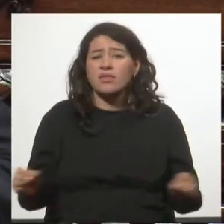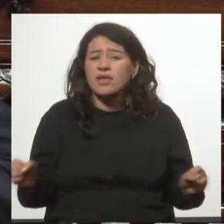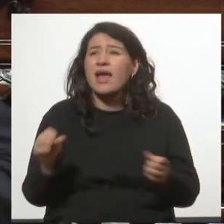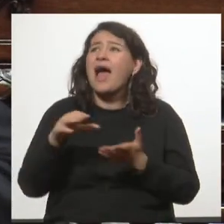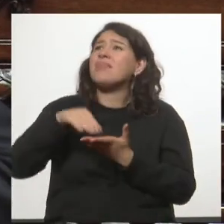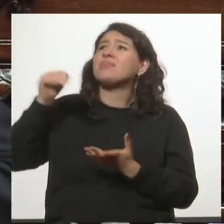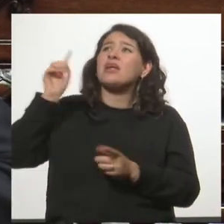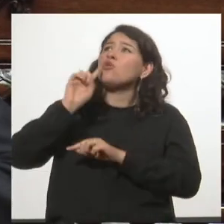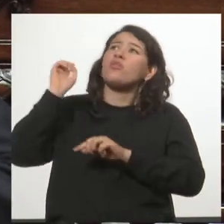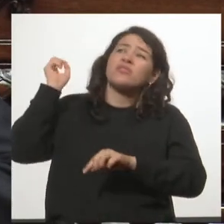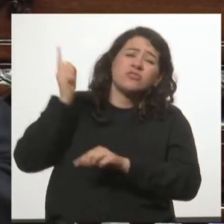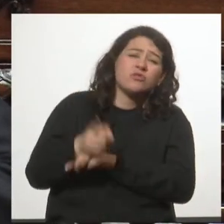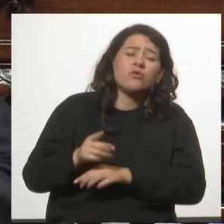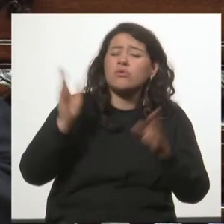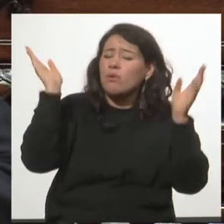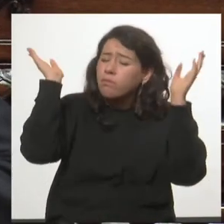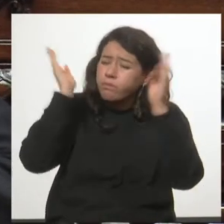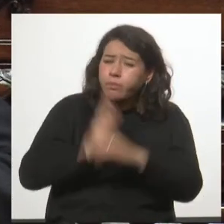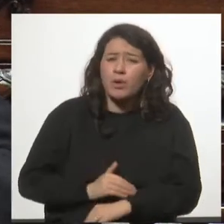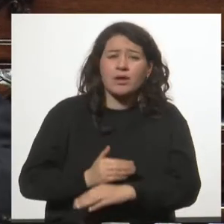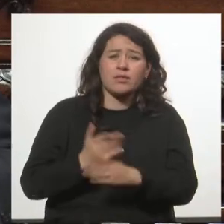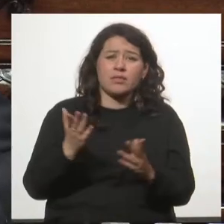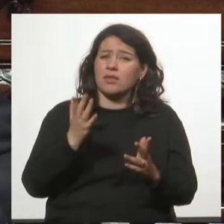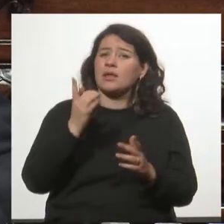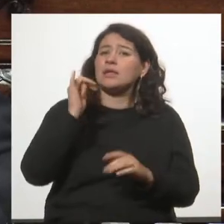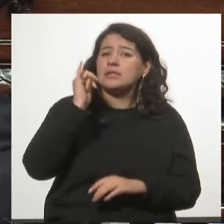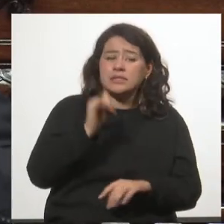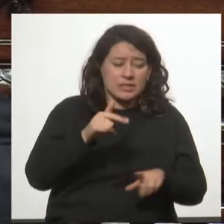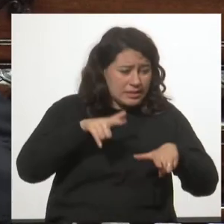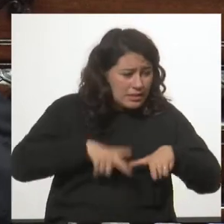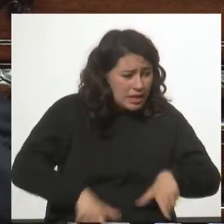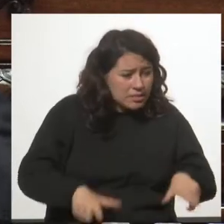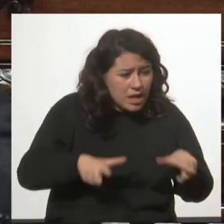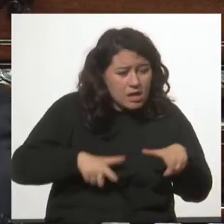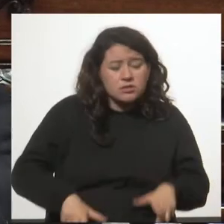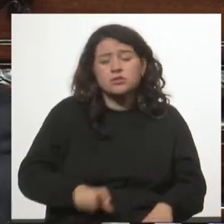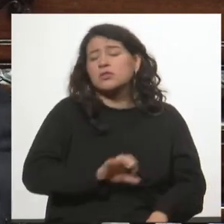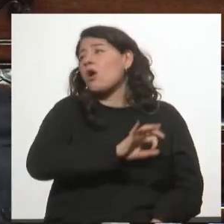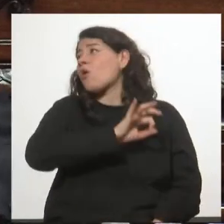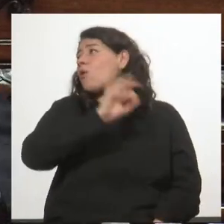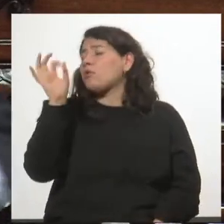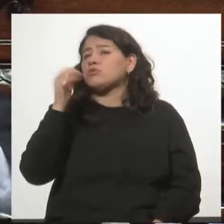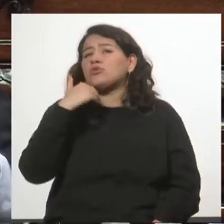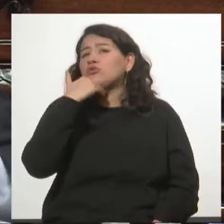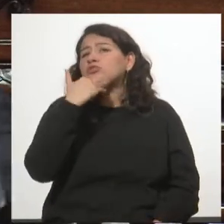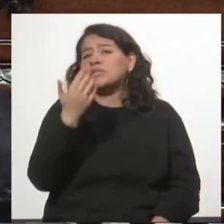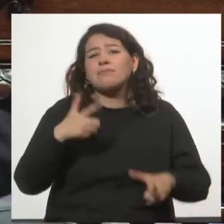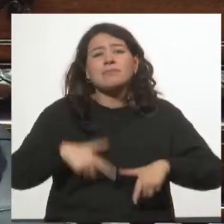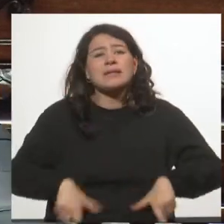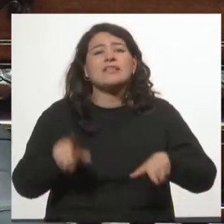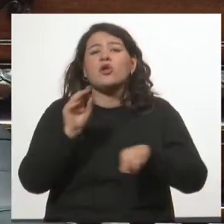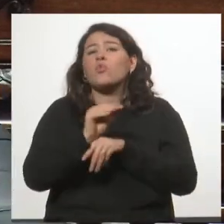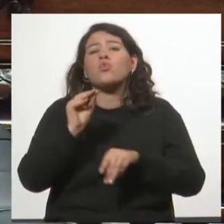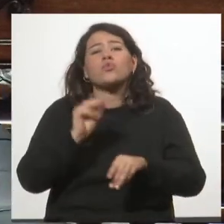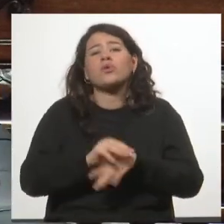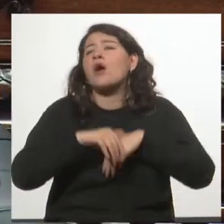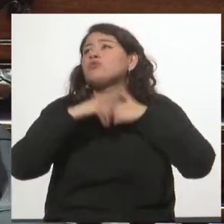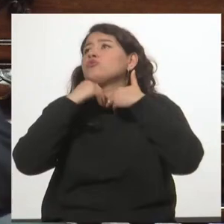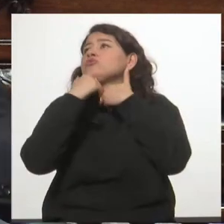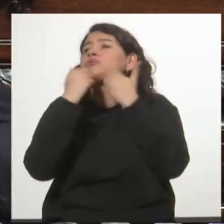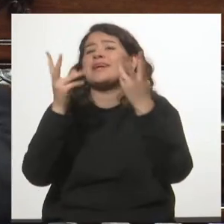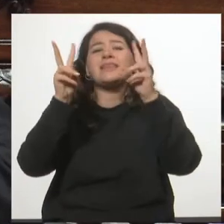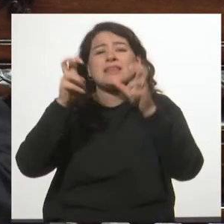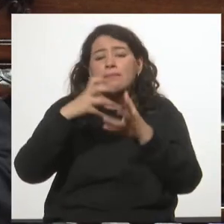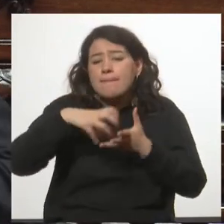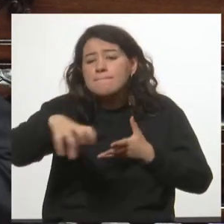antel si lo hubiera hecho intendencia si lo hubiera hecho no sé el ministerio de cultura o que se dedica a la parte